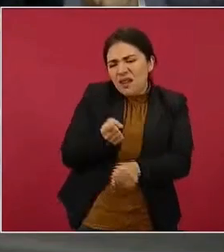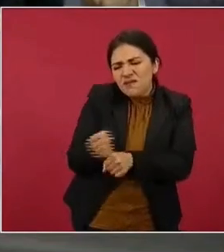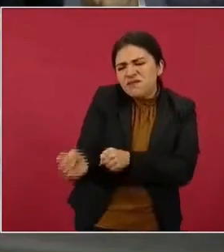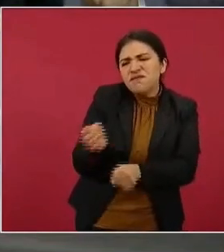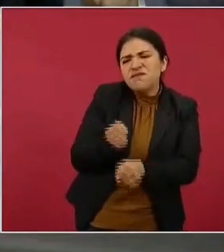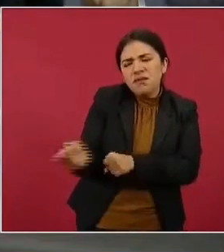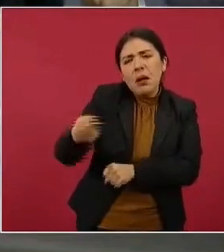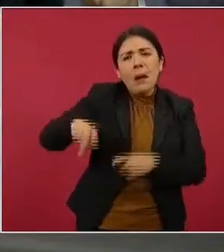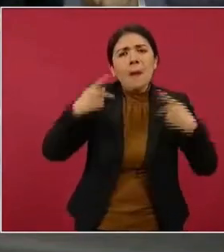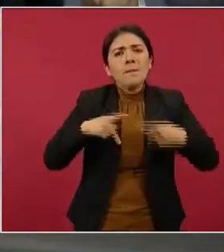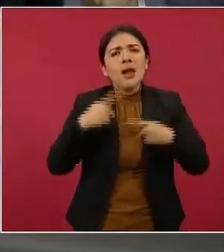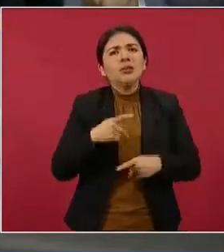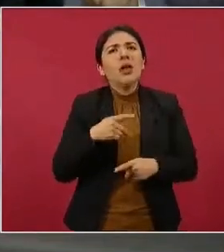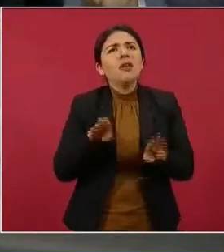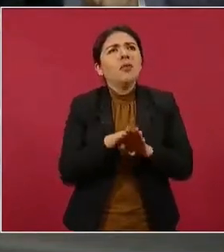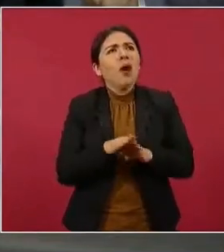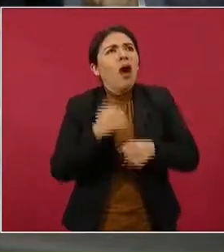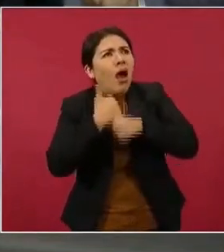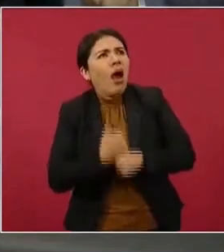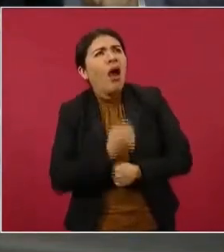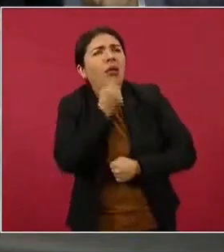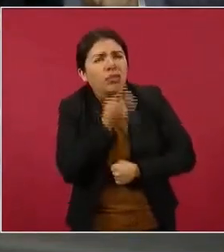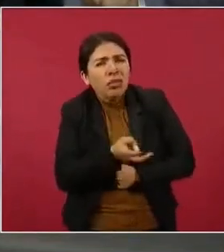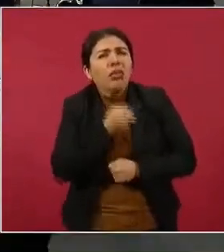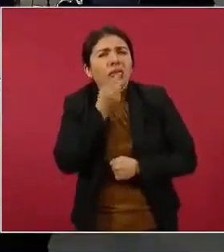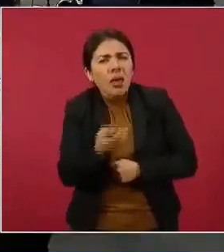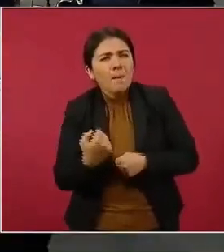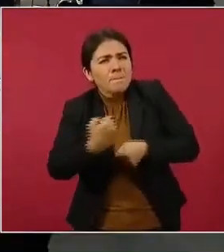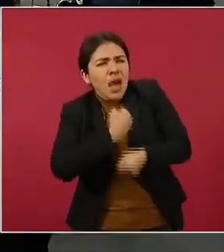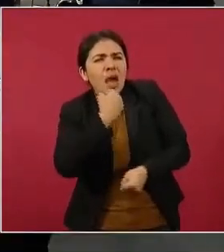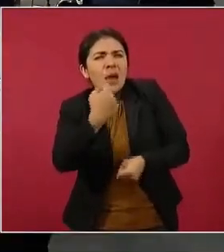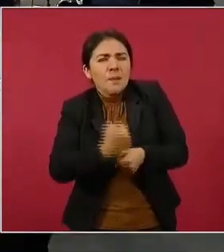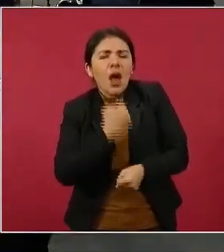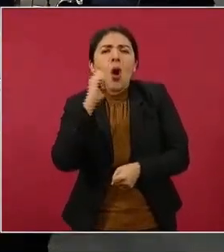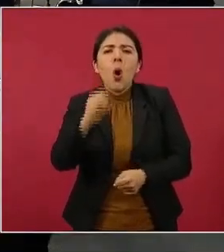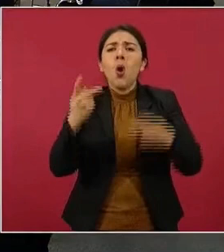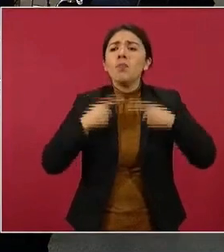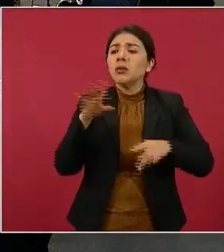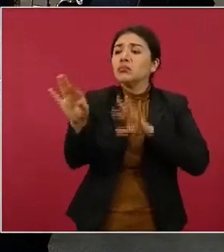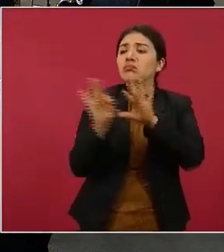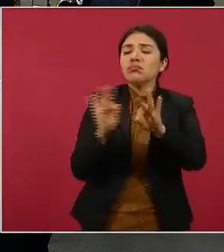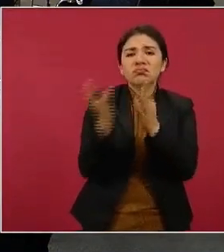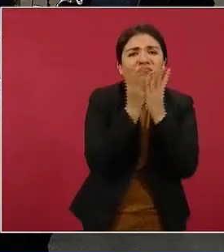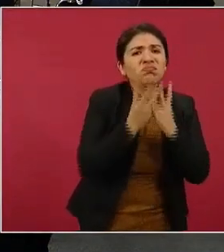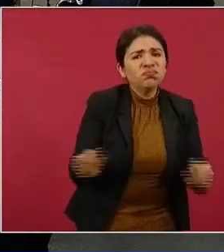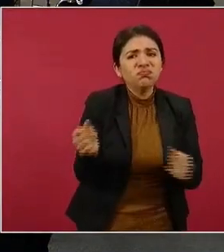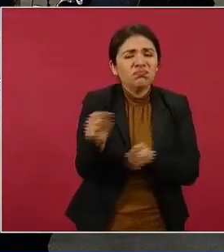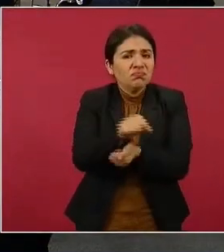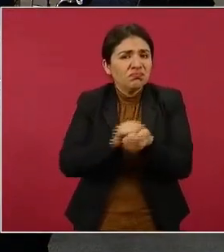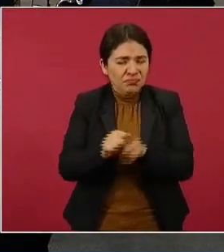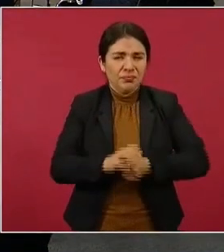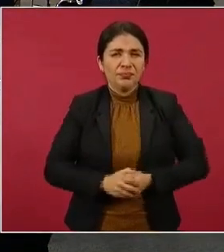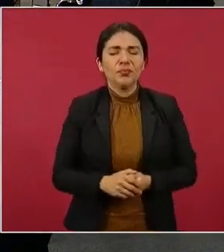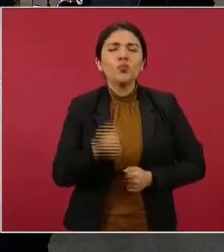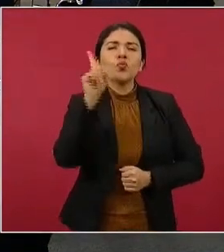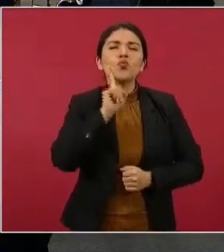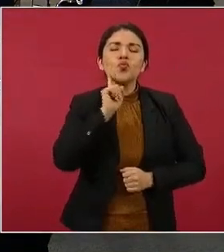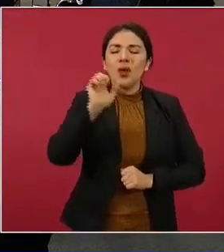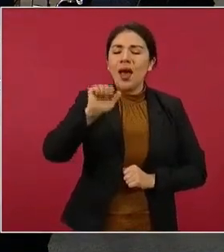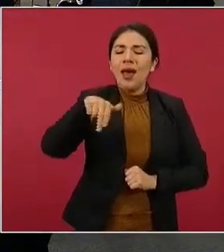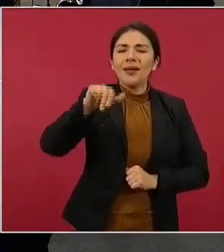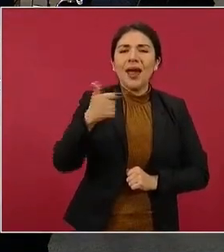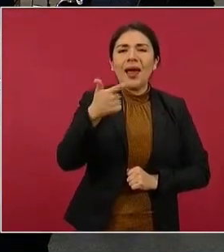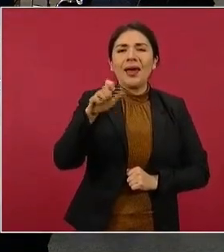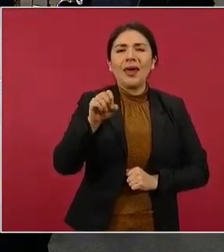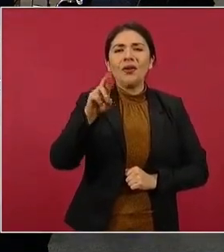confesiones falsas o simplemente desaparecer a ciudadanos elegidos. Ana Georgina Domínguez Macías, por ejemplo, ha